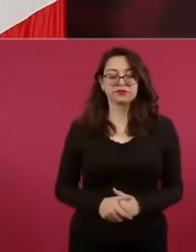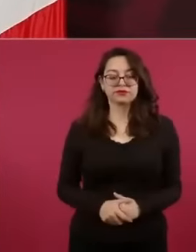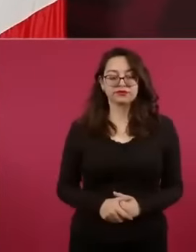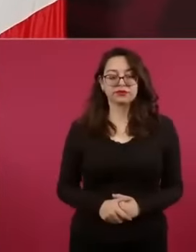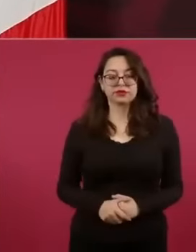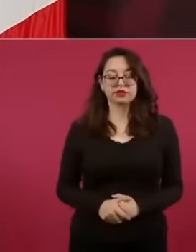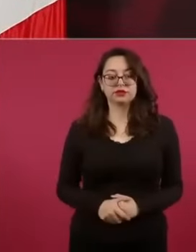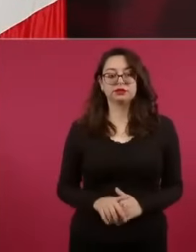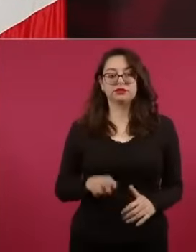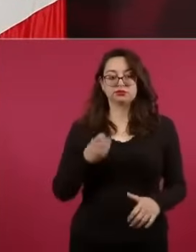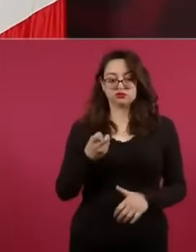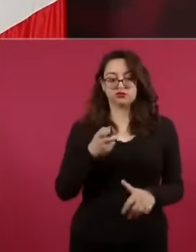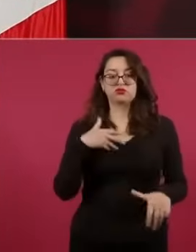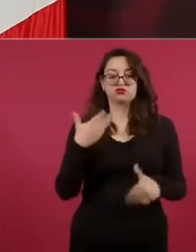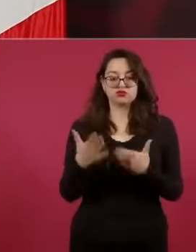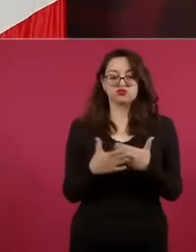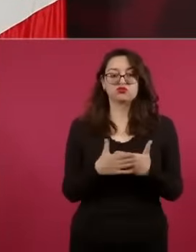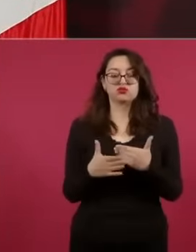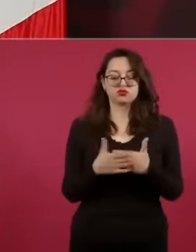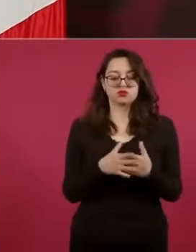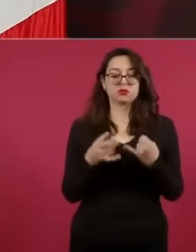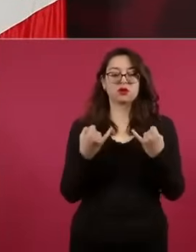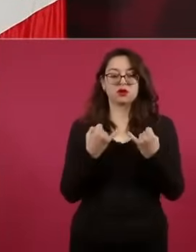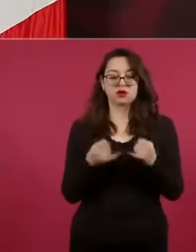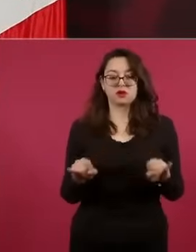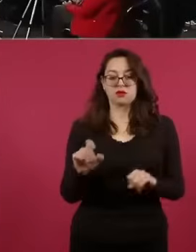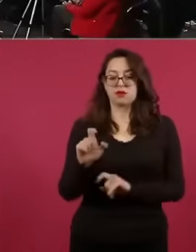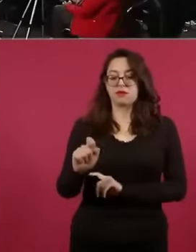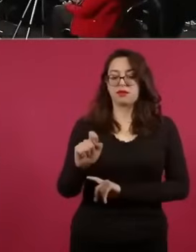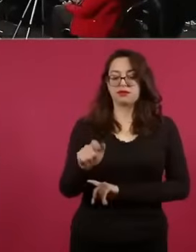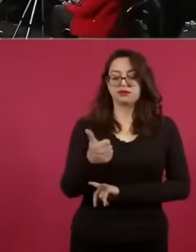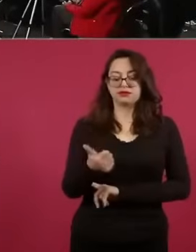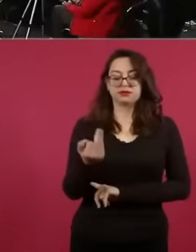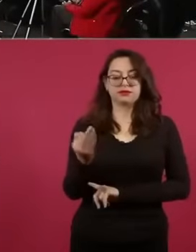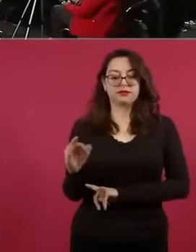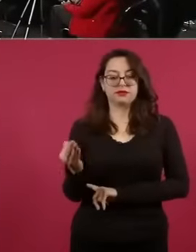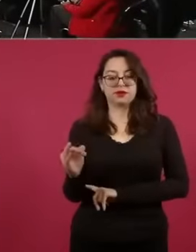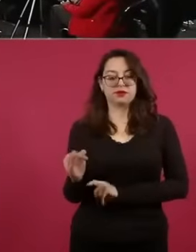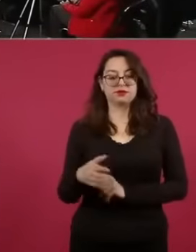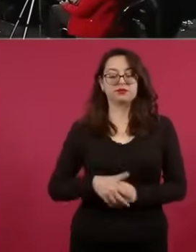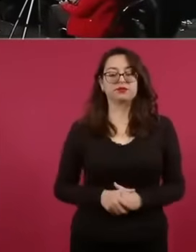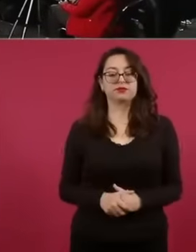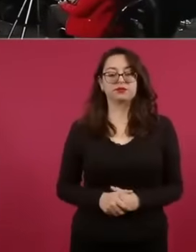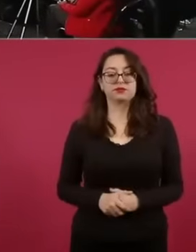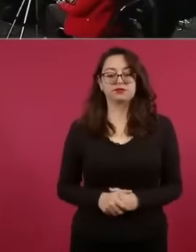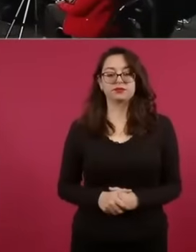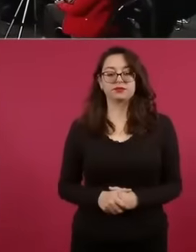Esto lo vamos a inaugurar ya, día 26.